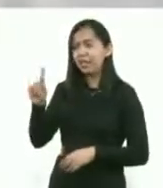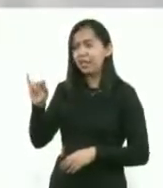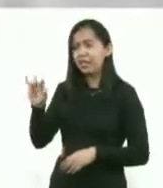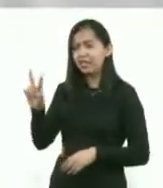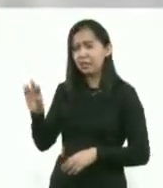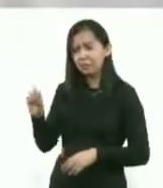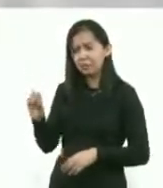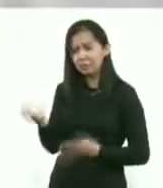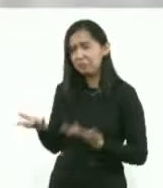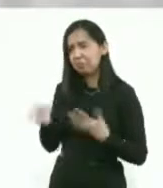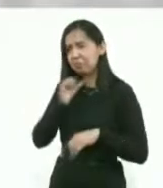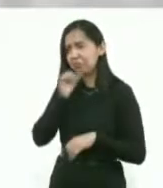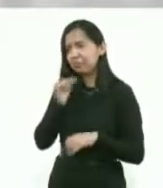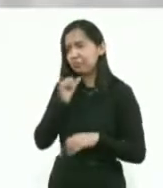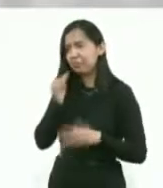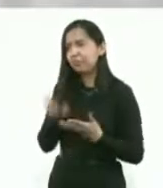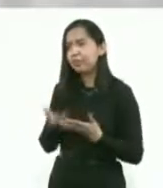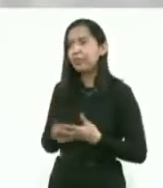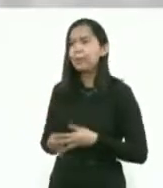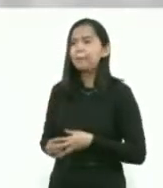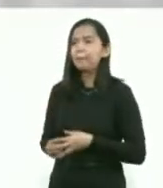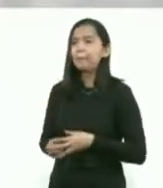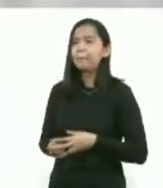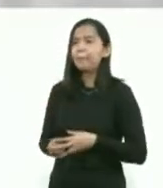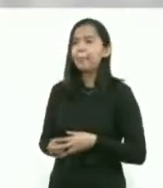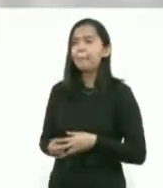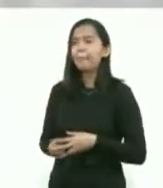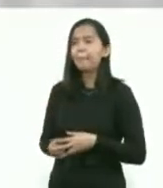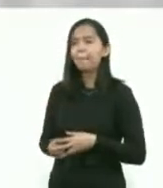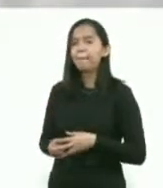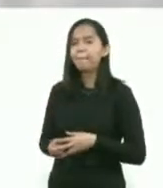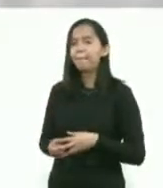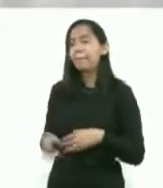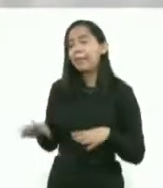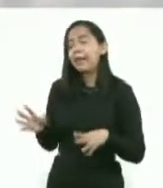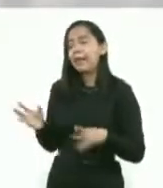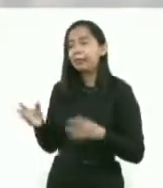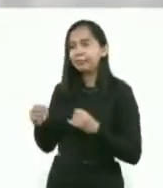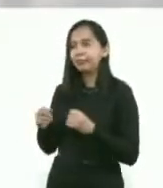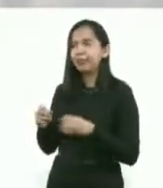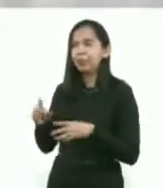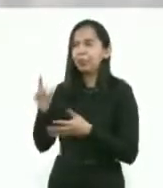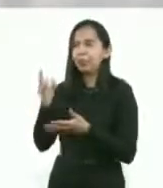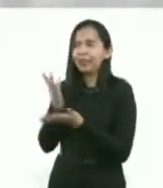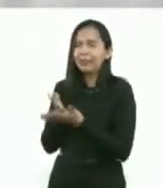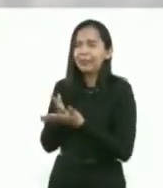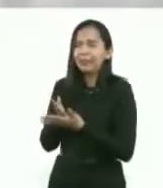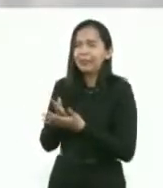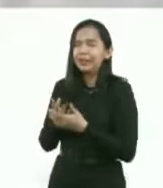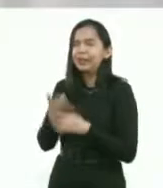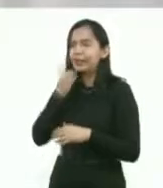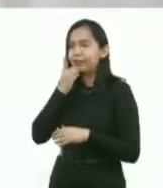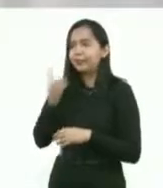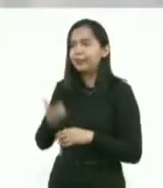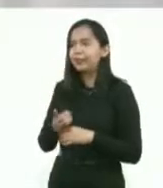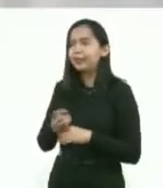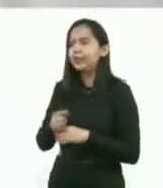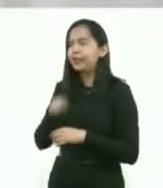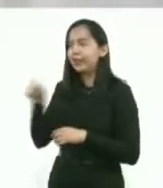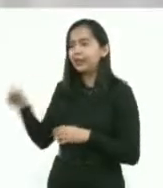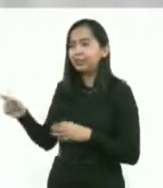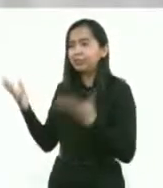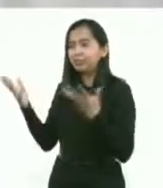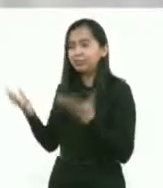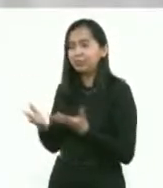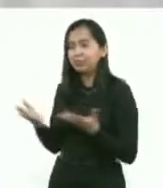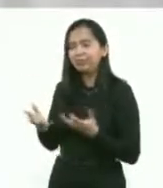dé todo lo que puede dar. En conclusión, no lo justifica la diferencia de